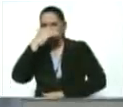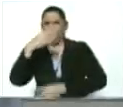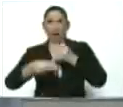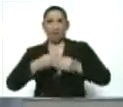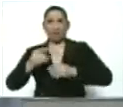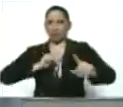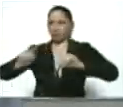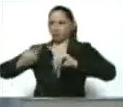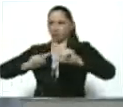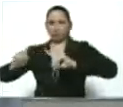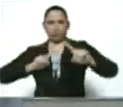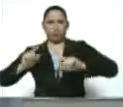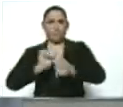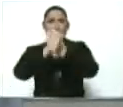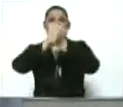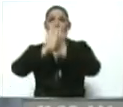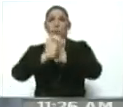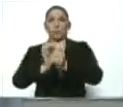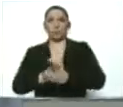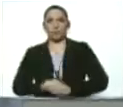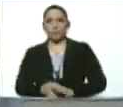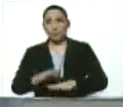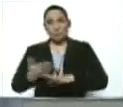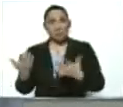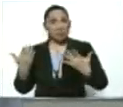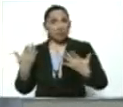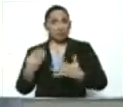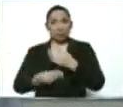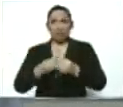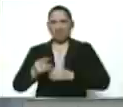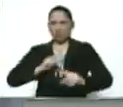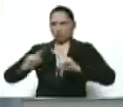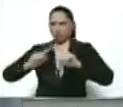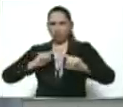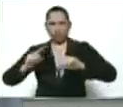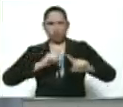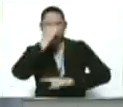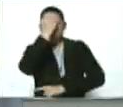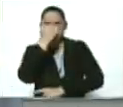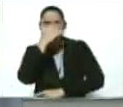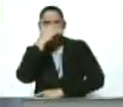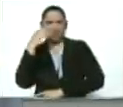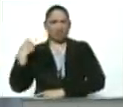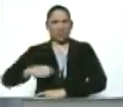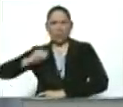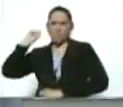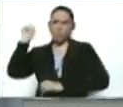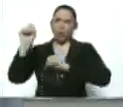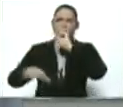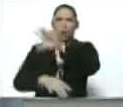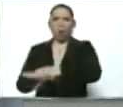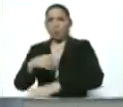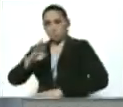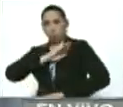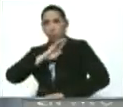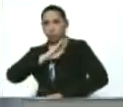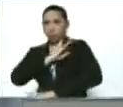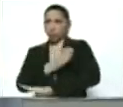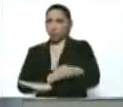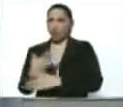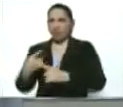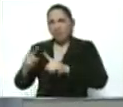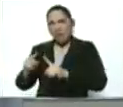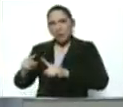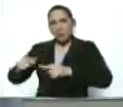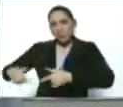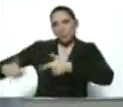afuera. Lo detienen porque estaba cometiendo actos delictivos, tenía incluso una granada en su poder. Y en represalia por